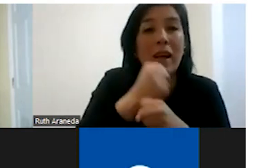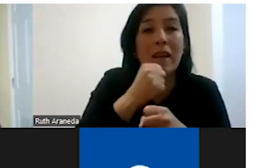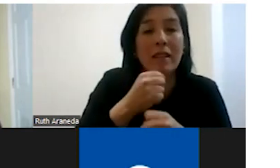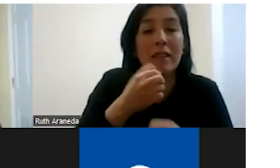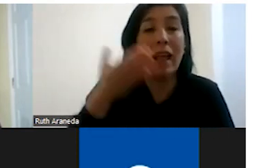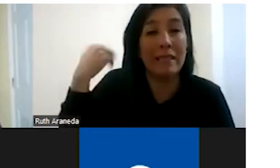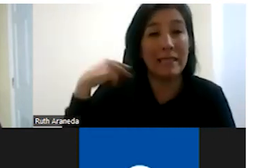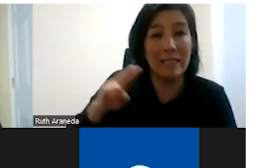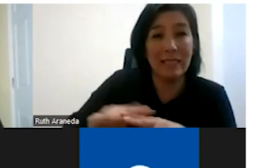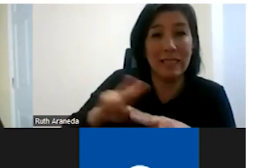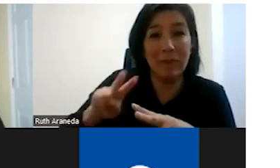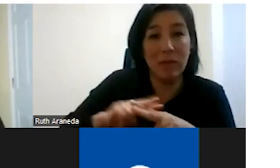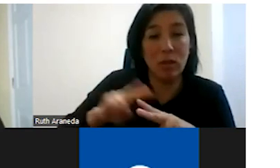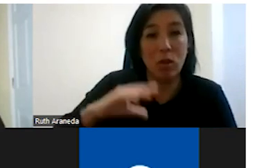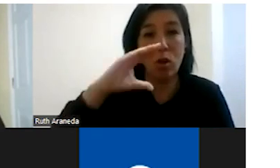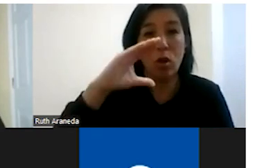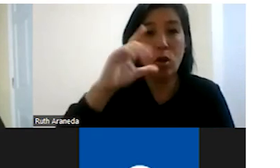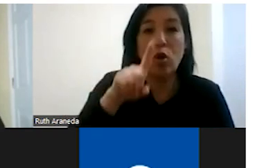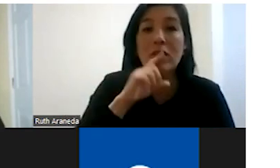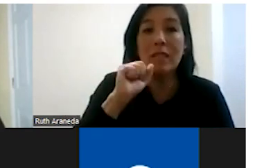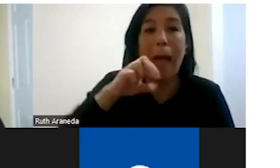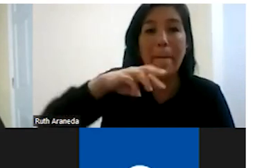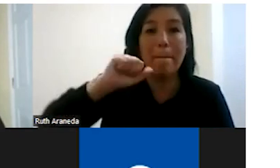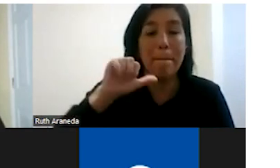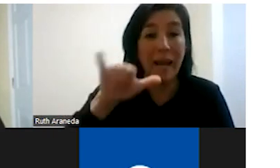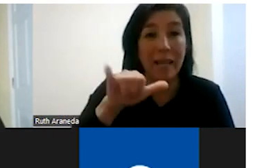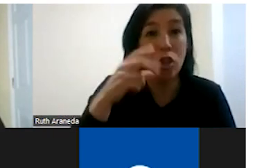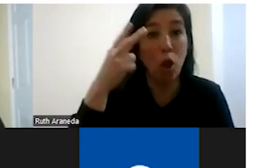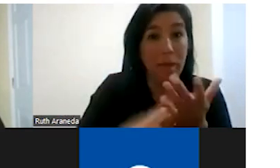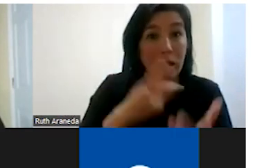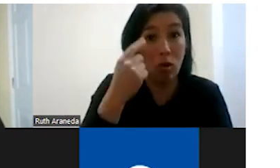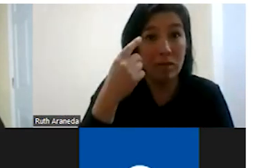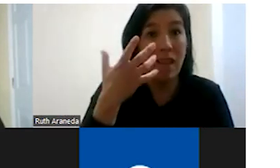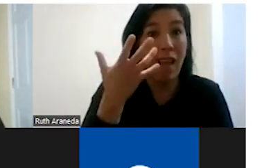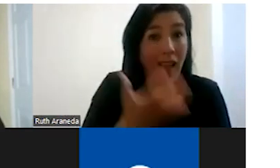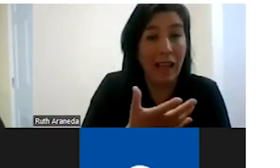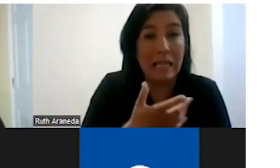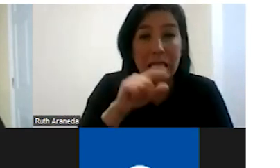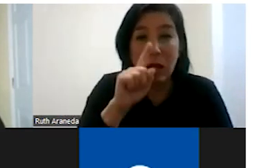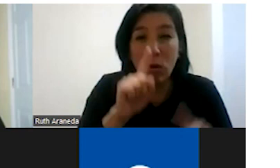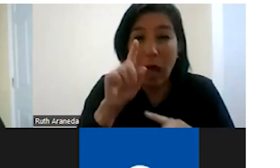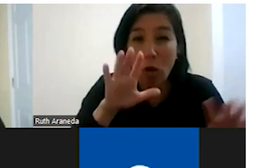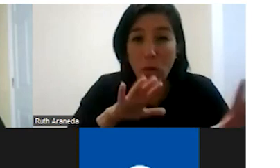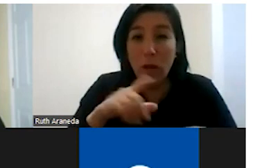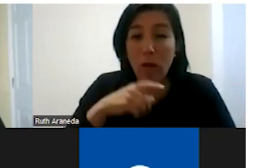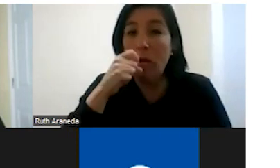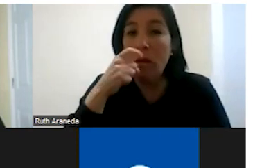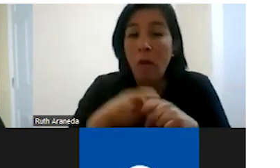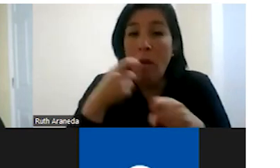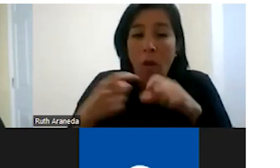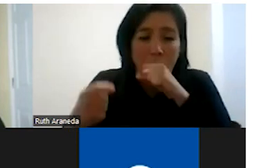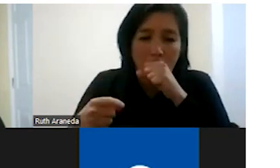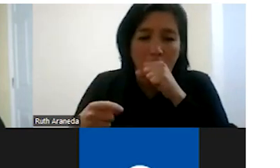hicimos en Costamay el 2011, tengo pendiente un material ahí de metalurgia. Los vatos, aparte de todo, hacían